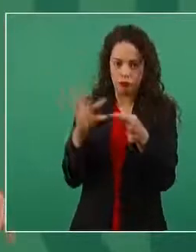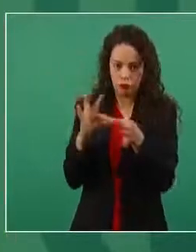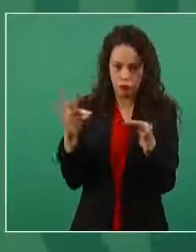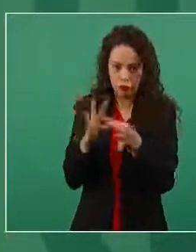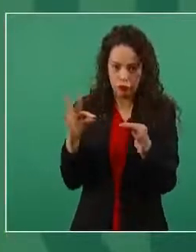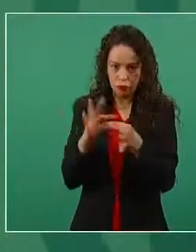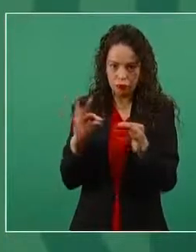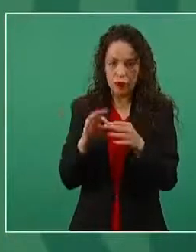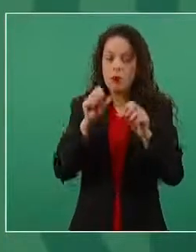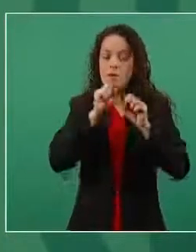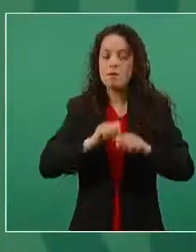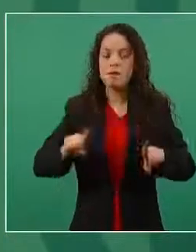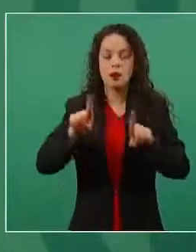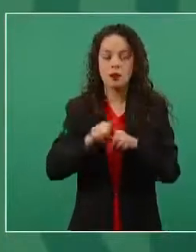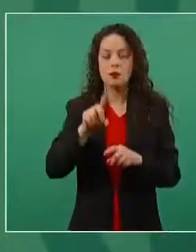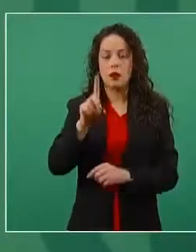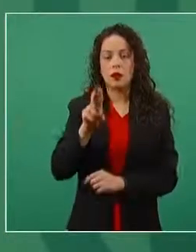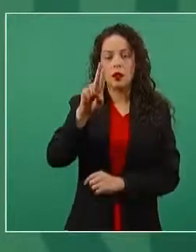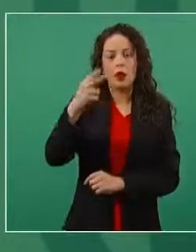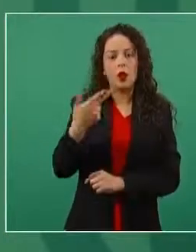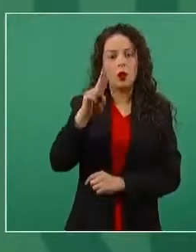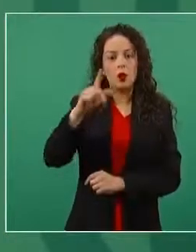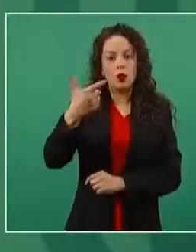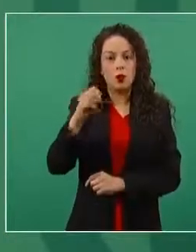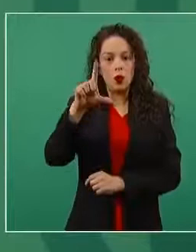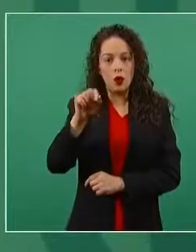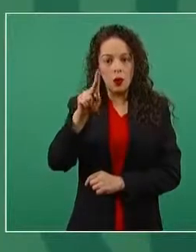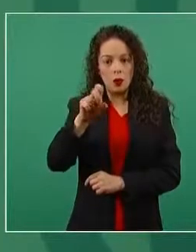también el doctor Hugo López-Gatell,